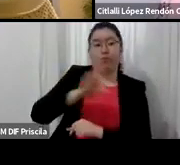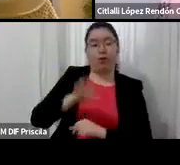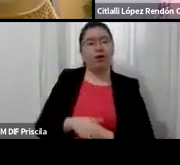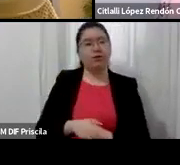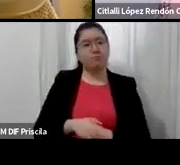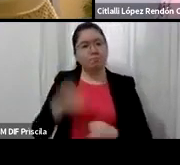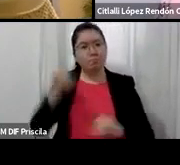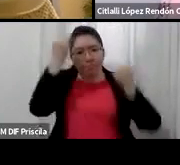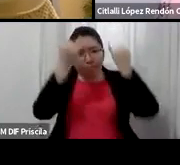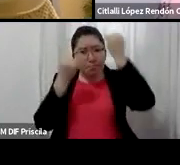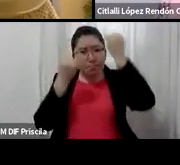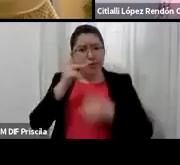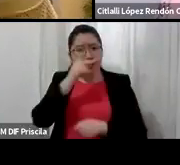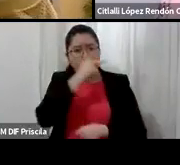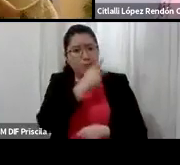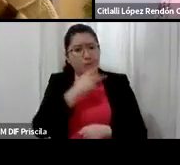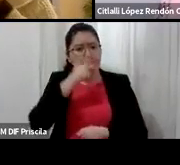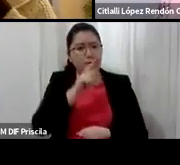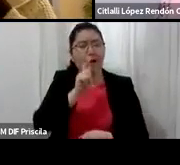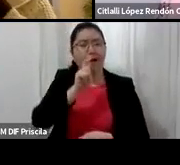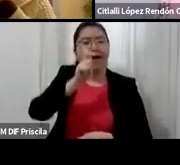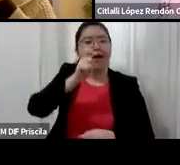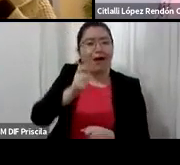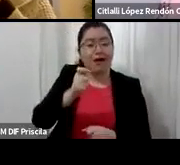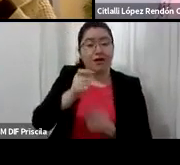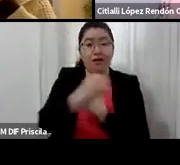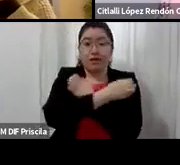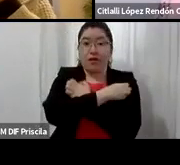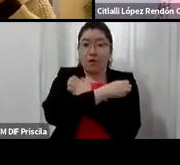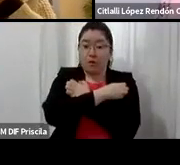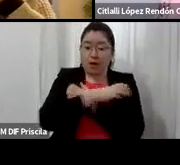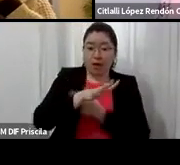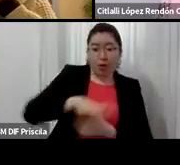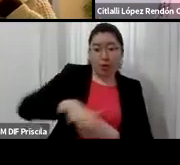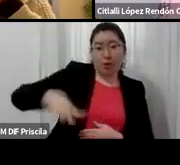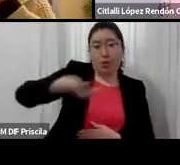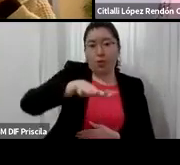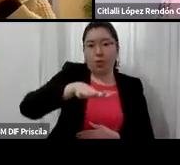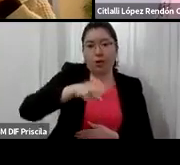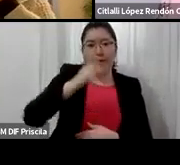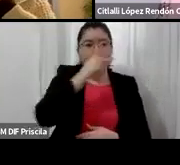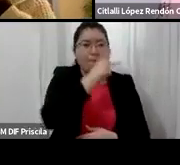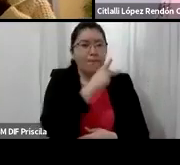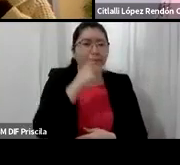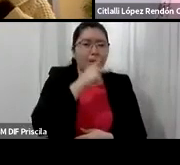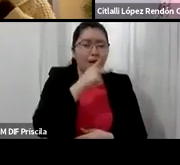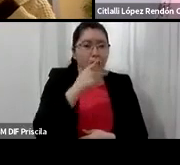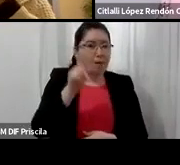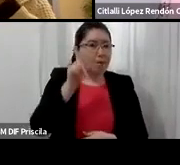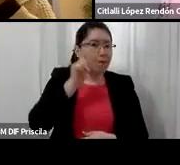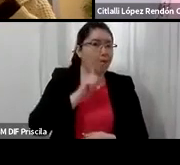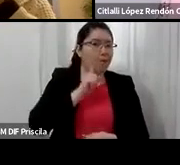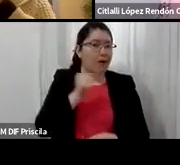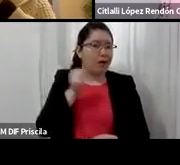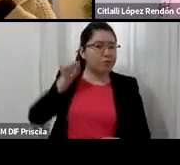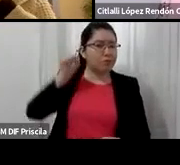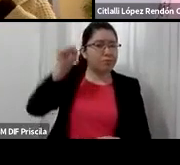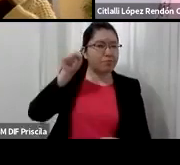pedagógica y didáctica se basa en la educación popular, las pedagogías feministas, la filosofía práctica y el